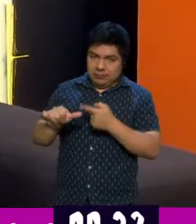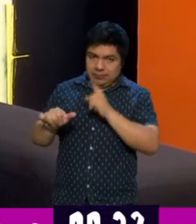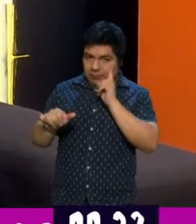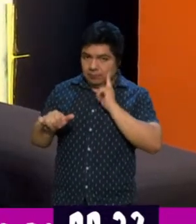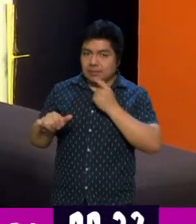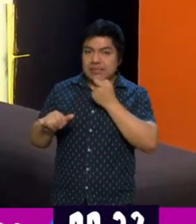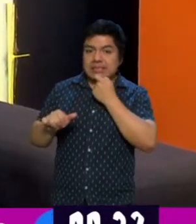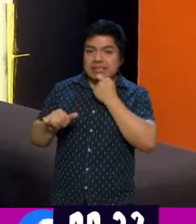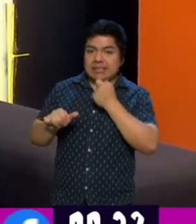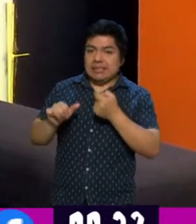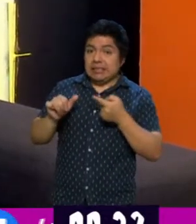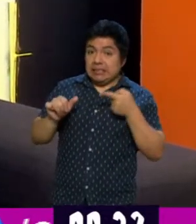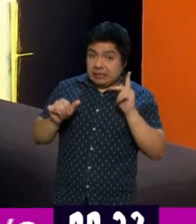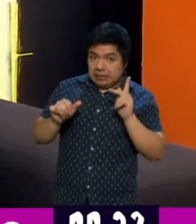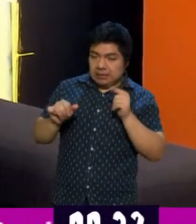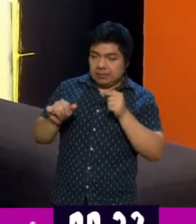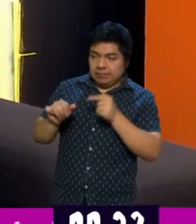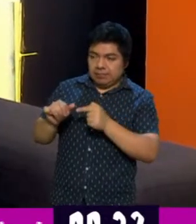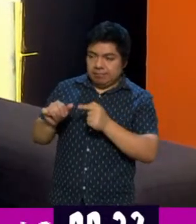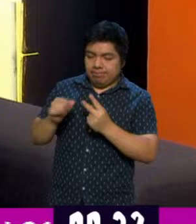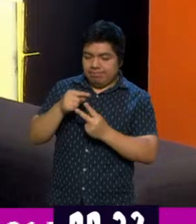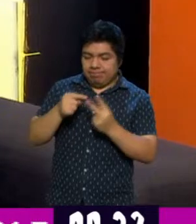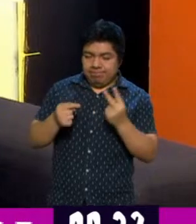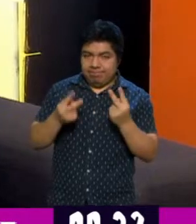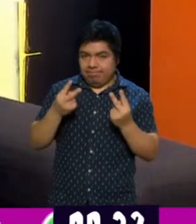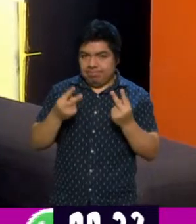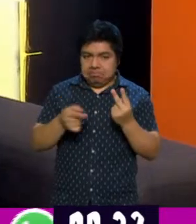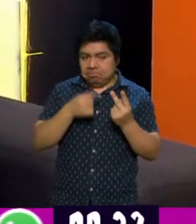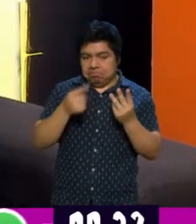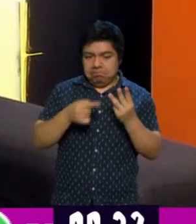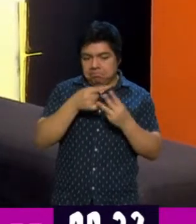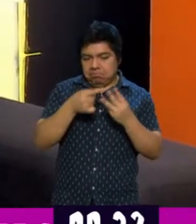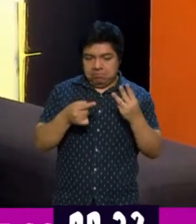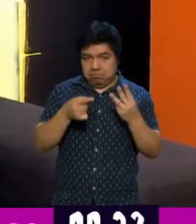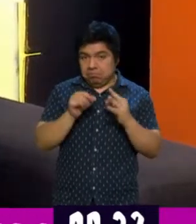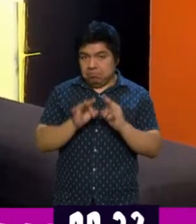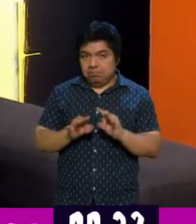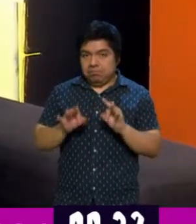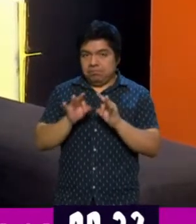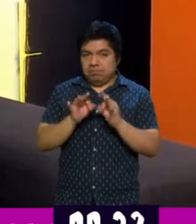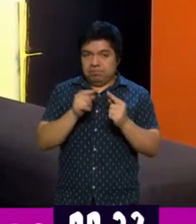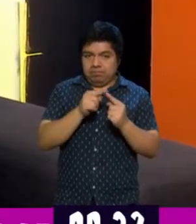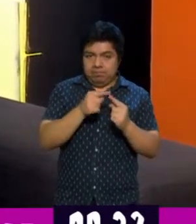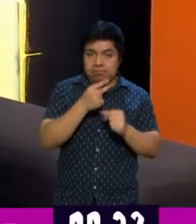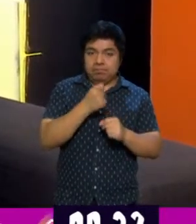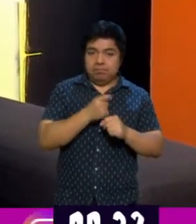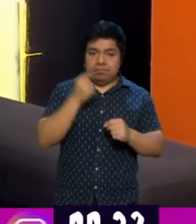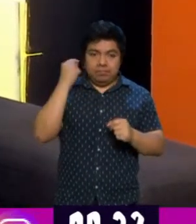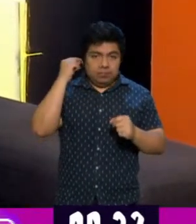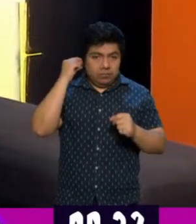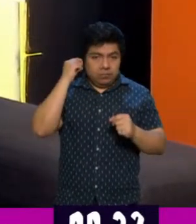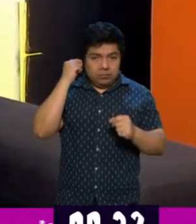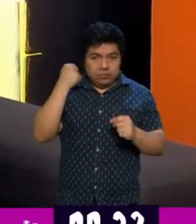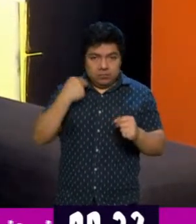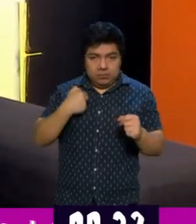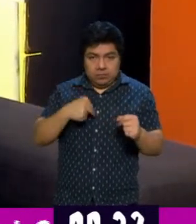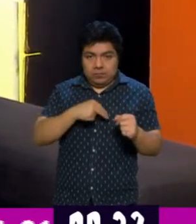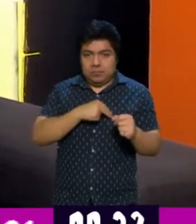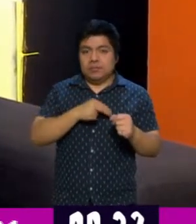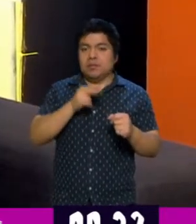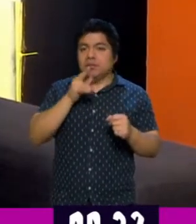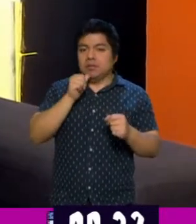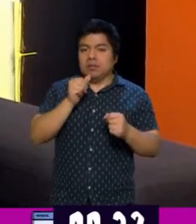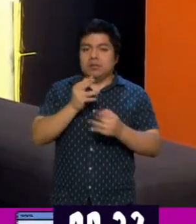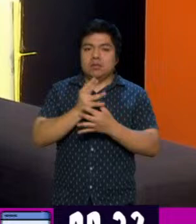es una evidencia de dos hechos o tres hechos fundamentales. Lo primero es que no debemos